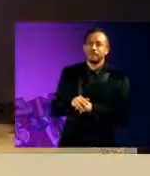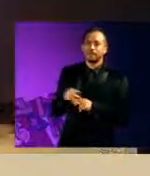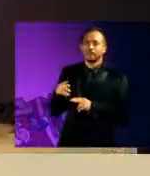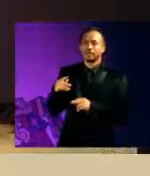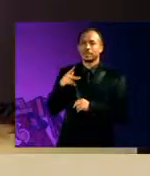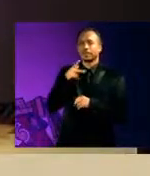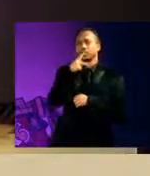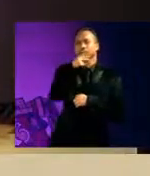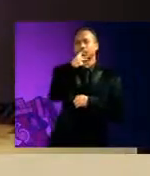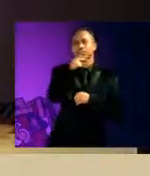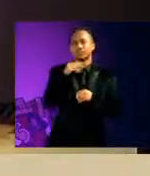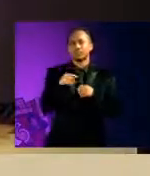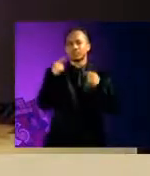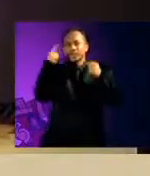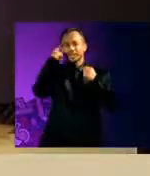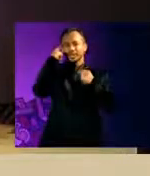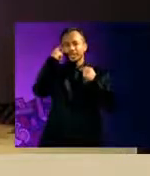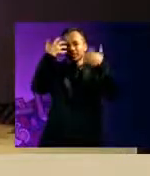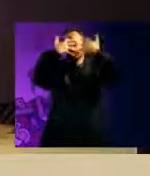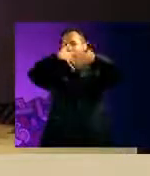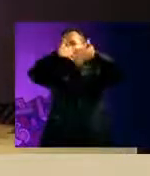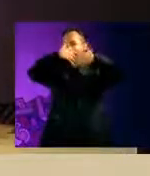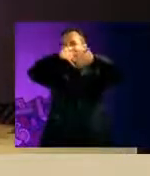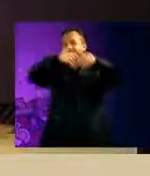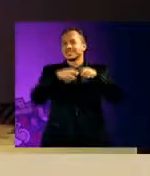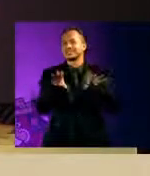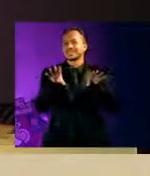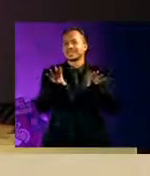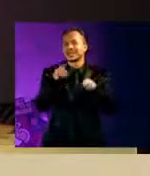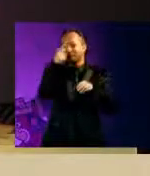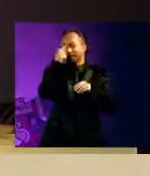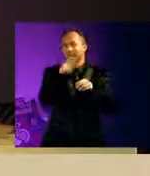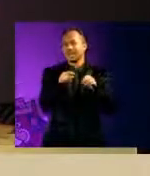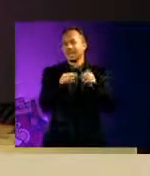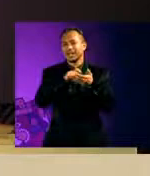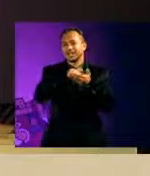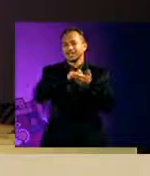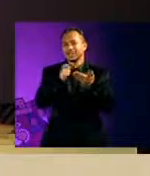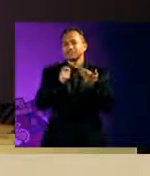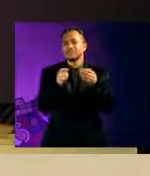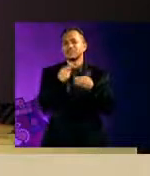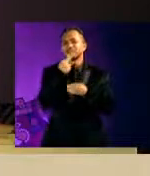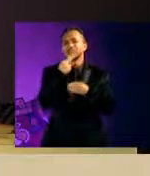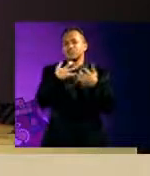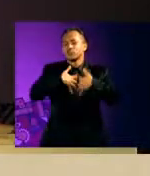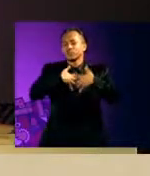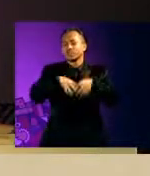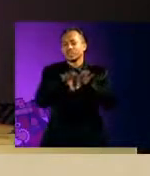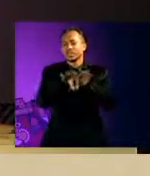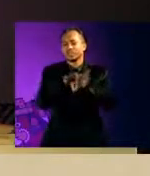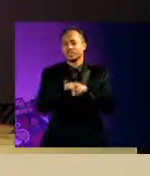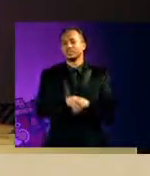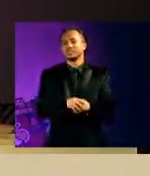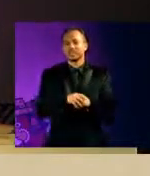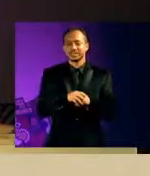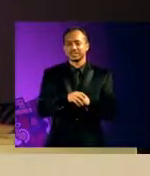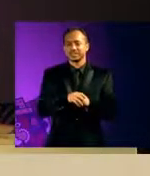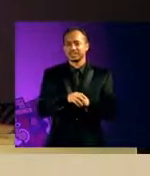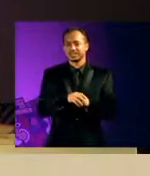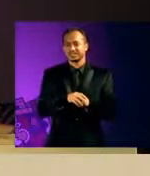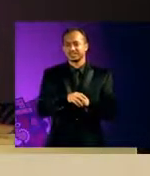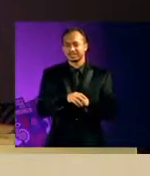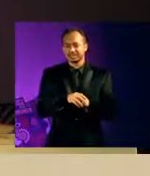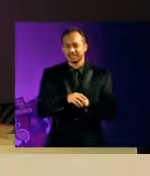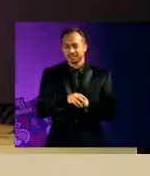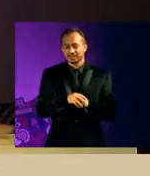seguridad si pudieras describir así desde afuera cómo es un día en la cabeza de fabricio enteros de leb